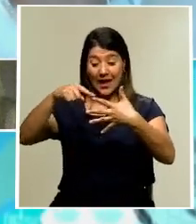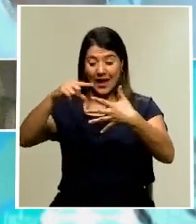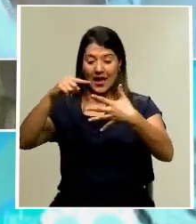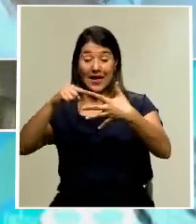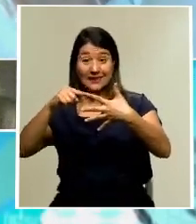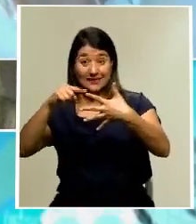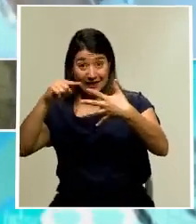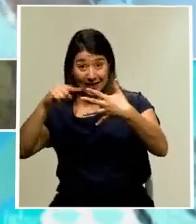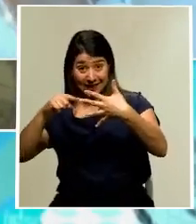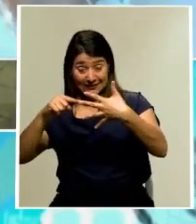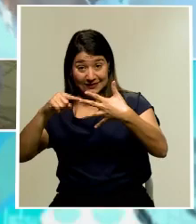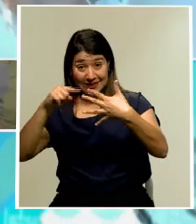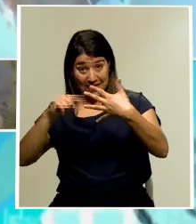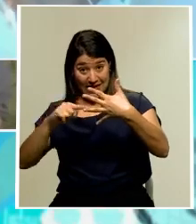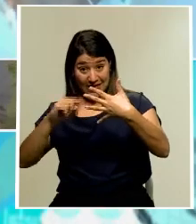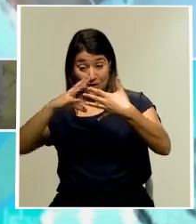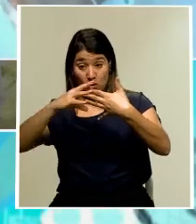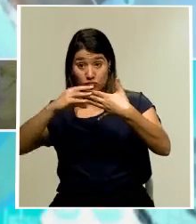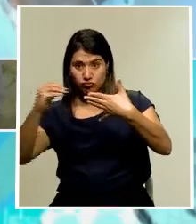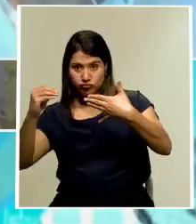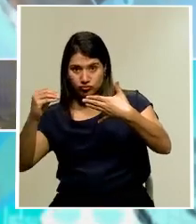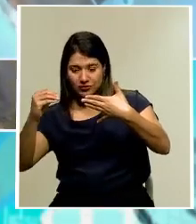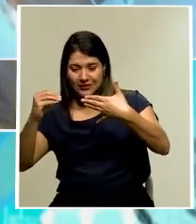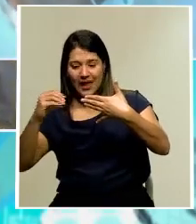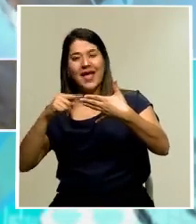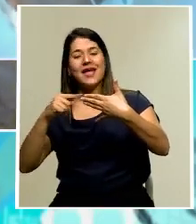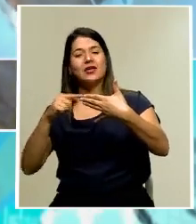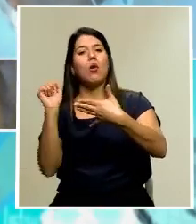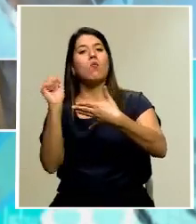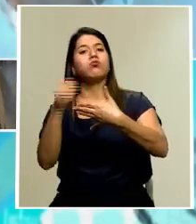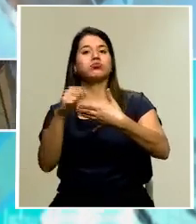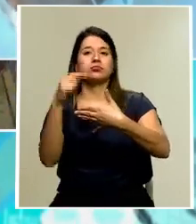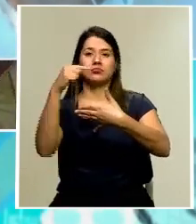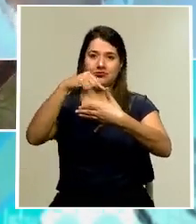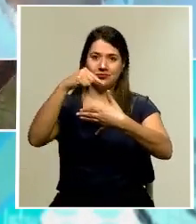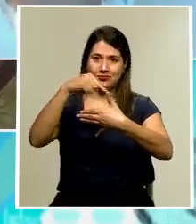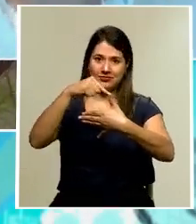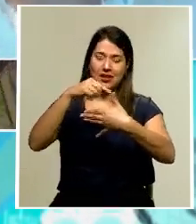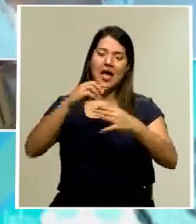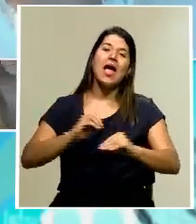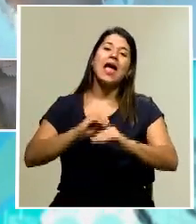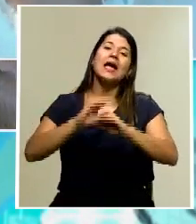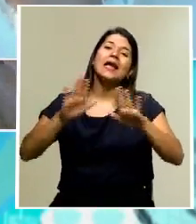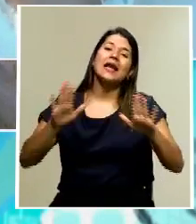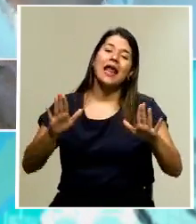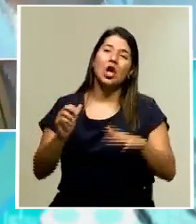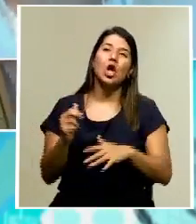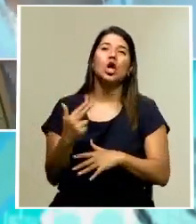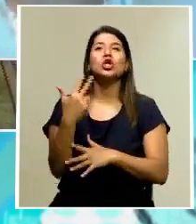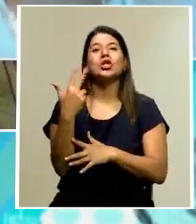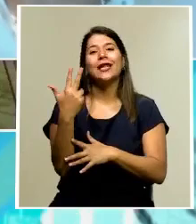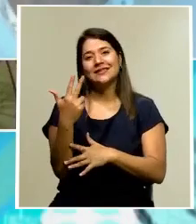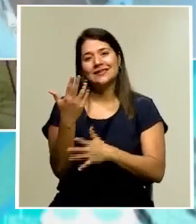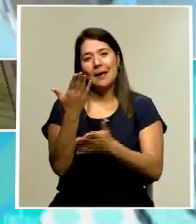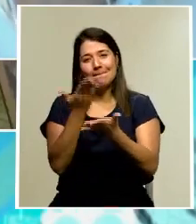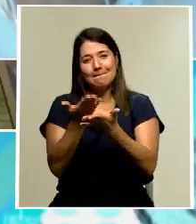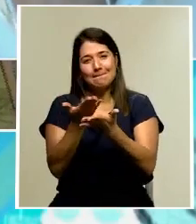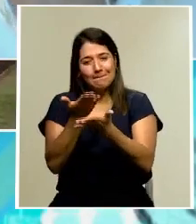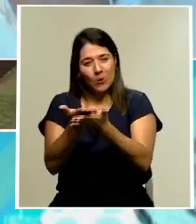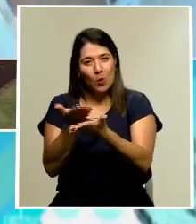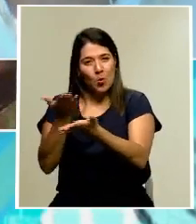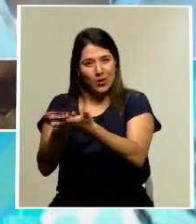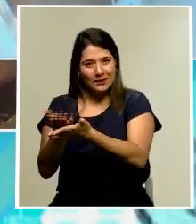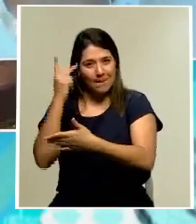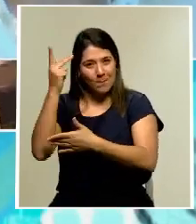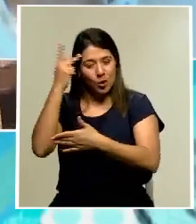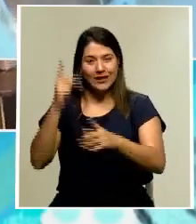Thompson y con Carlos Ricardo, claro, son 3 galaxias políticas diferentes, Diferente,